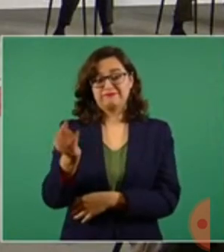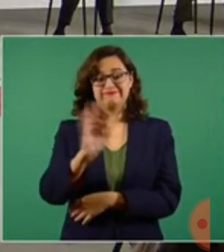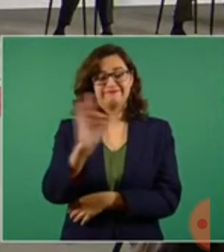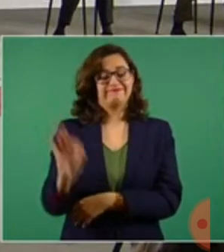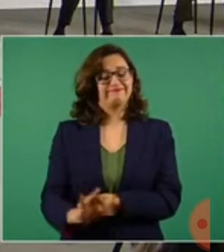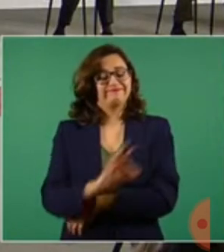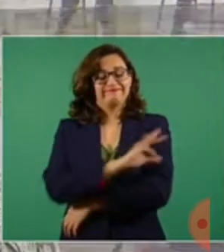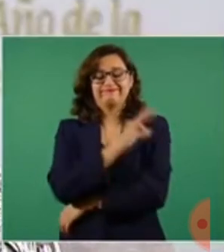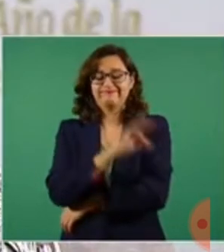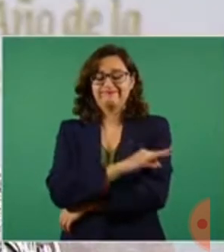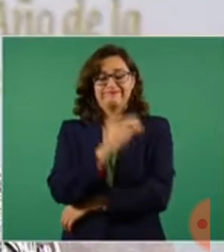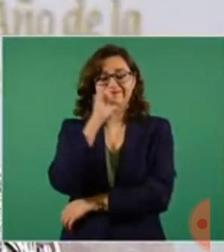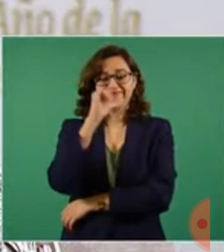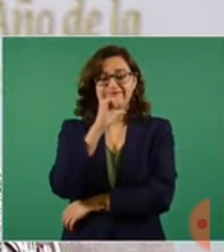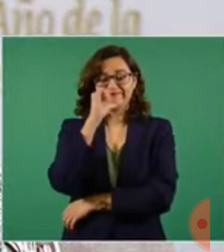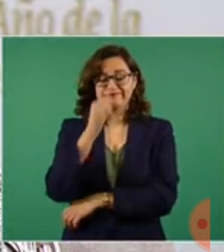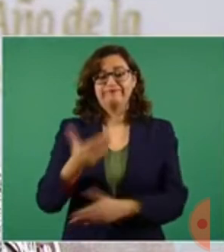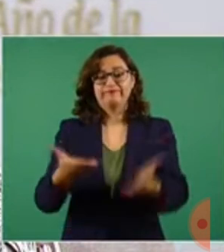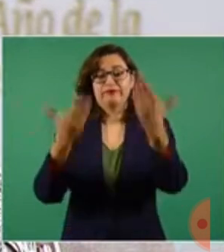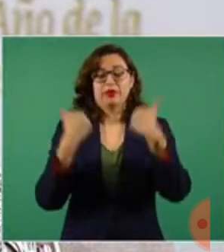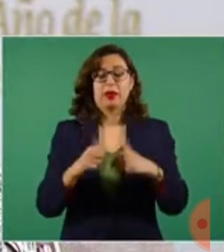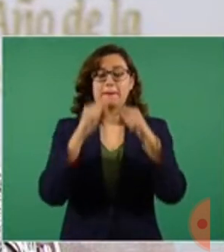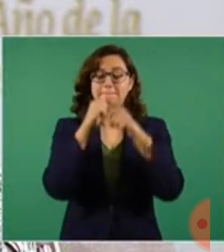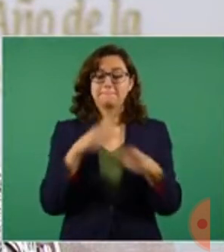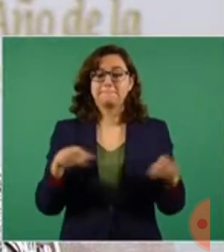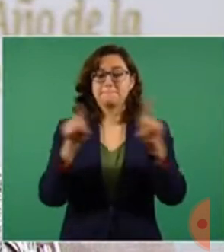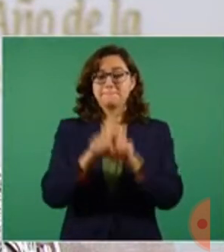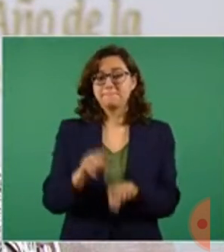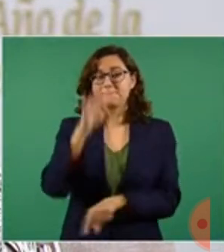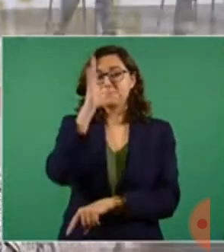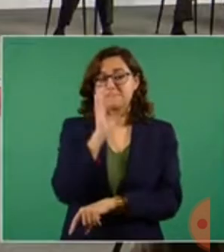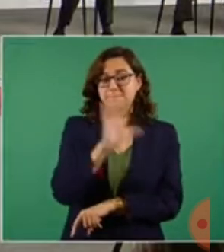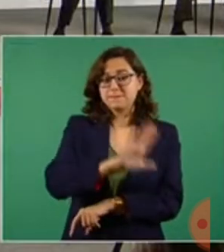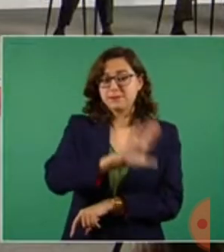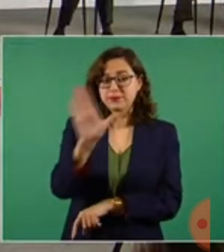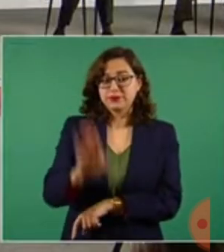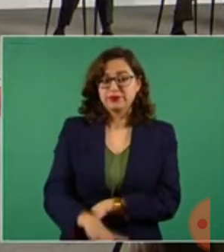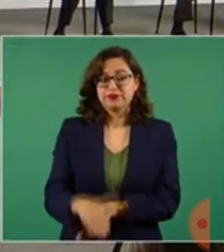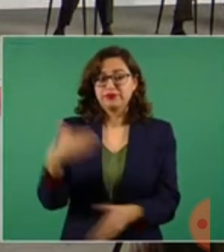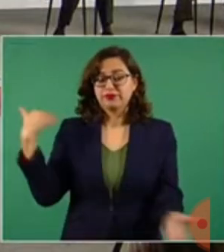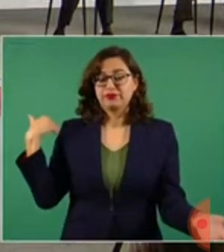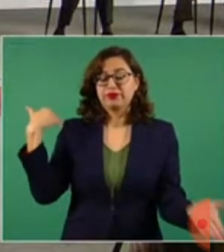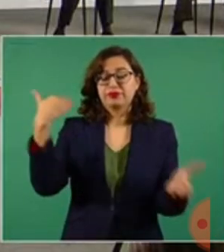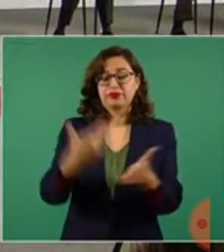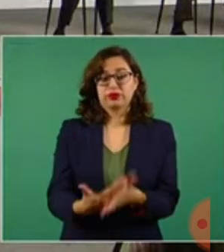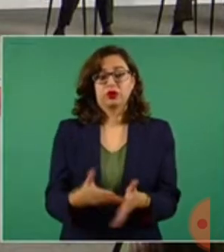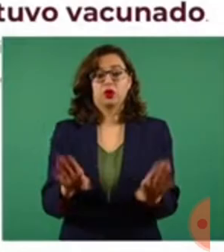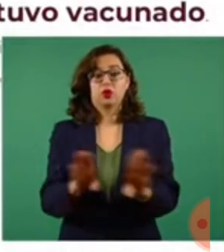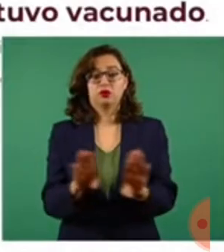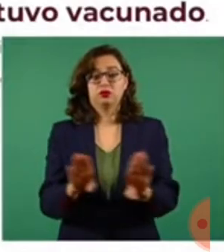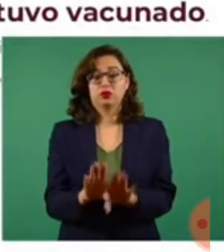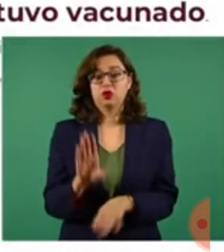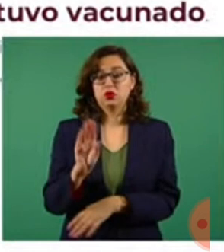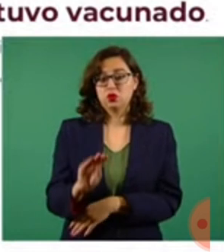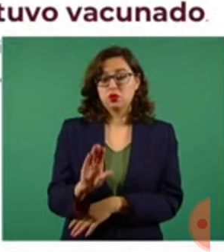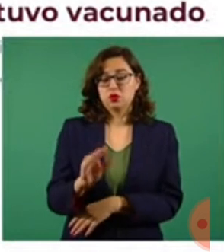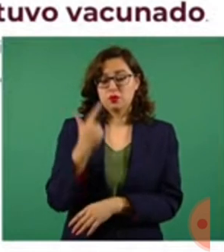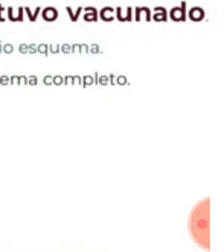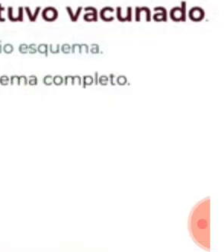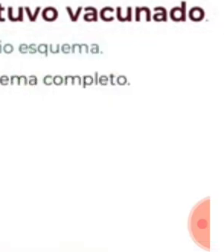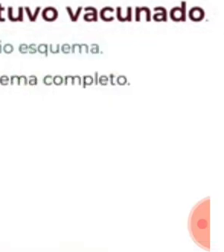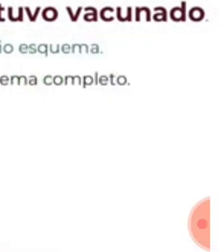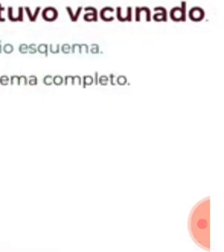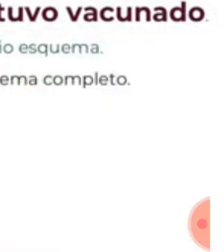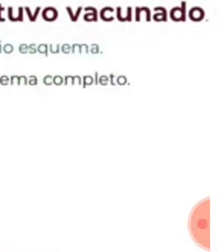lo mismo en las defunciones. Tenemos desde el 1 de enero a la fecha que 95,5% de